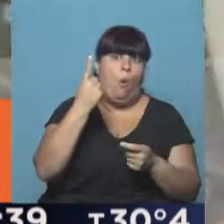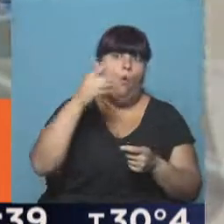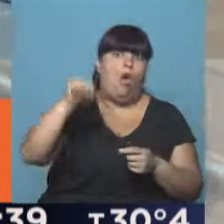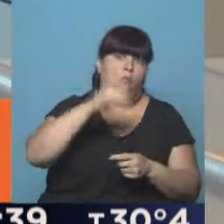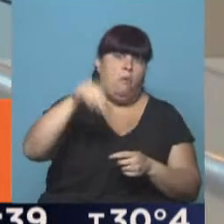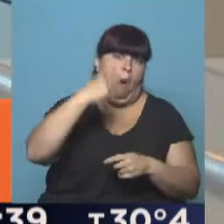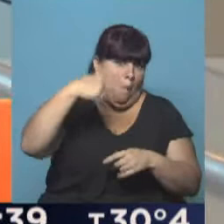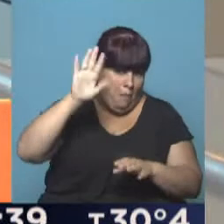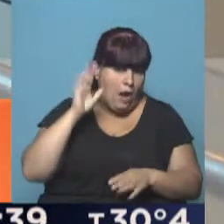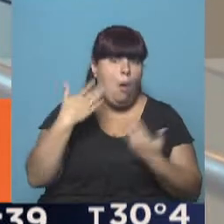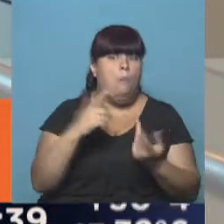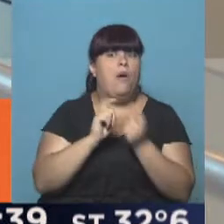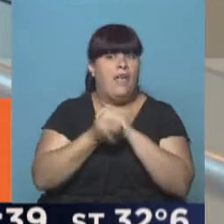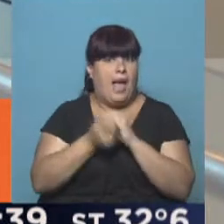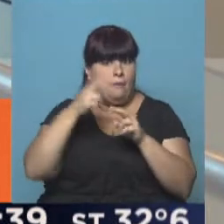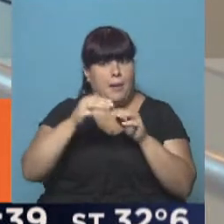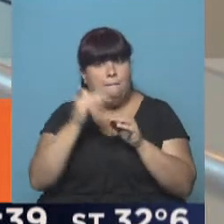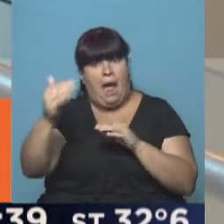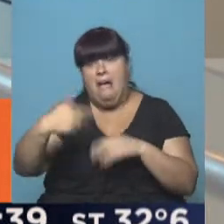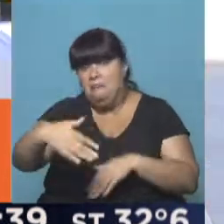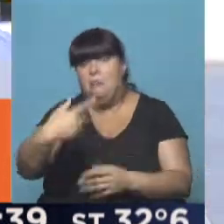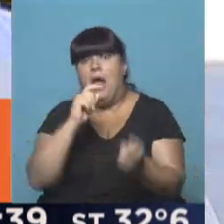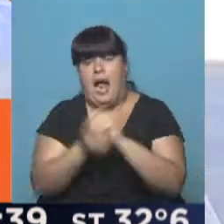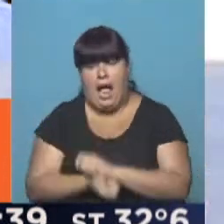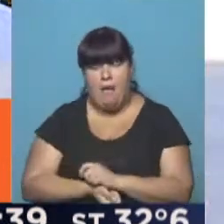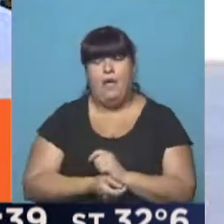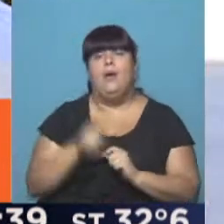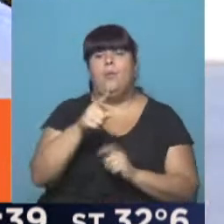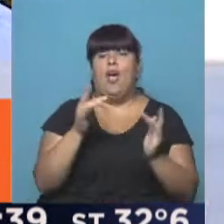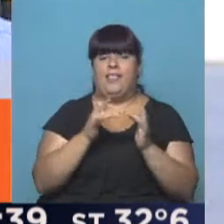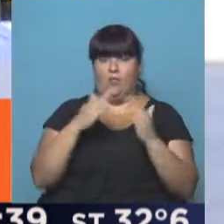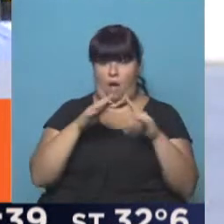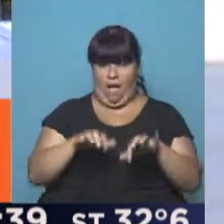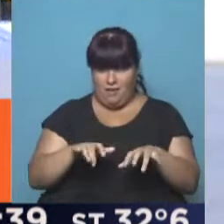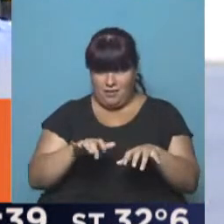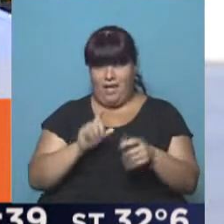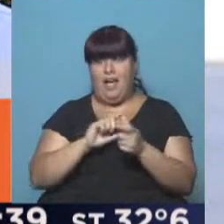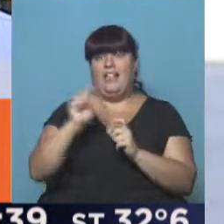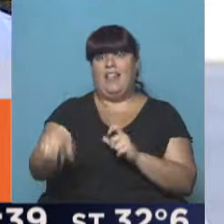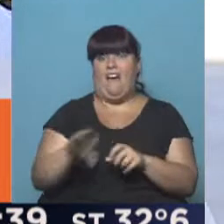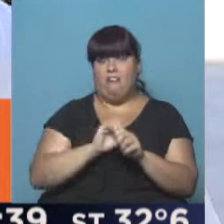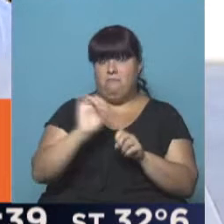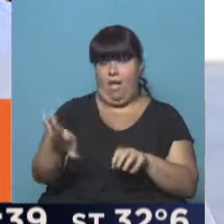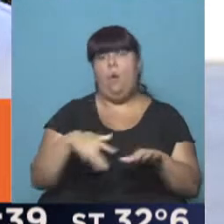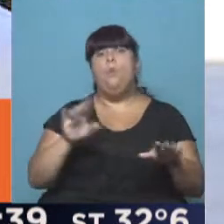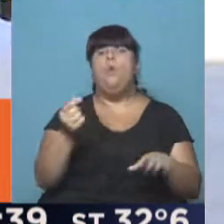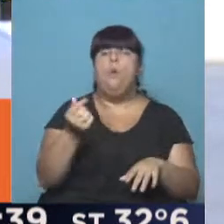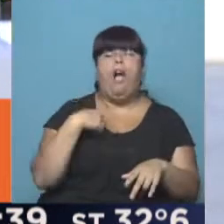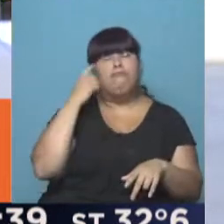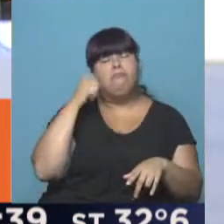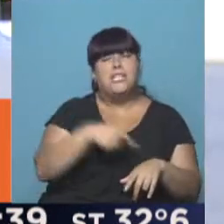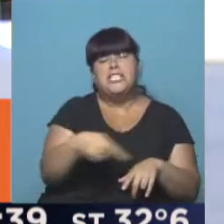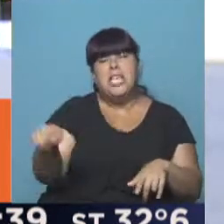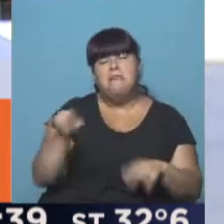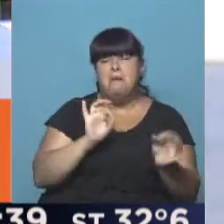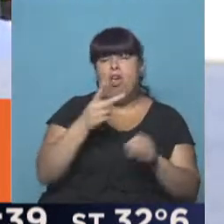extracciones también puede modificar ese límite en cualquier momento o desde el home banking de tu casa le transferirá a tu hijo y decir bueno cuánto le puedo dar para